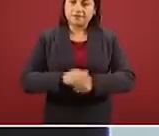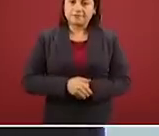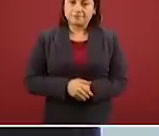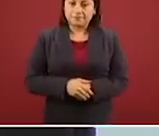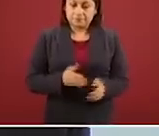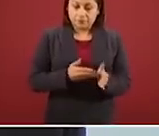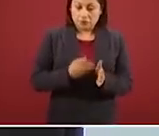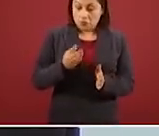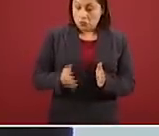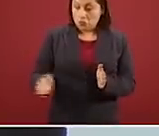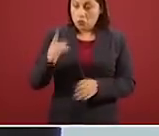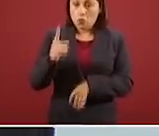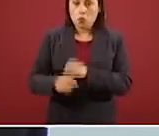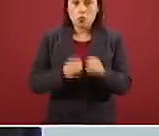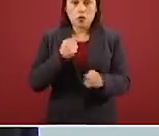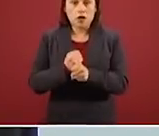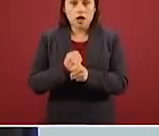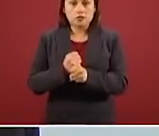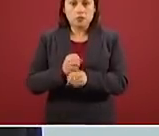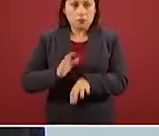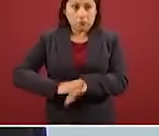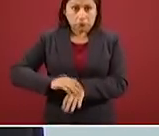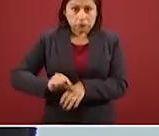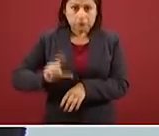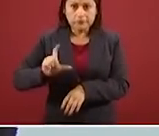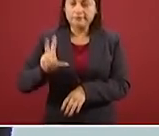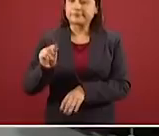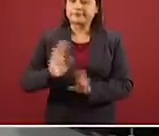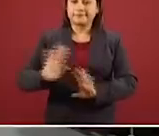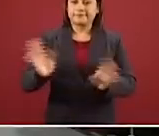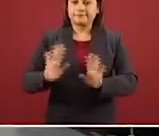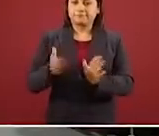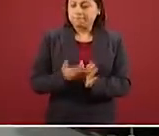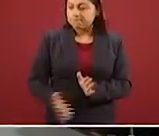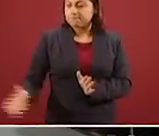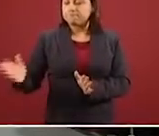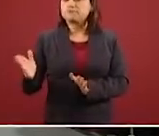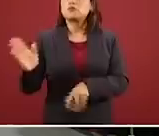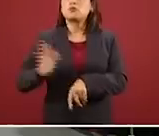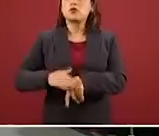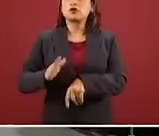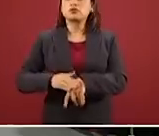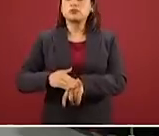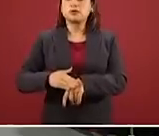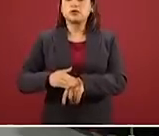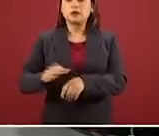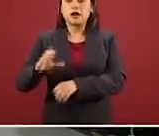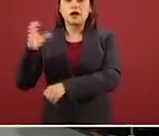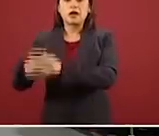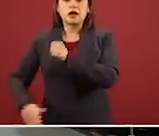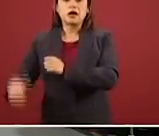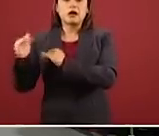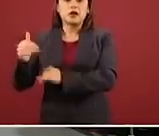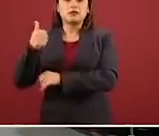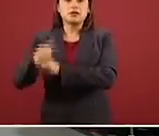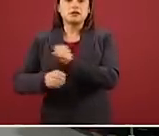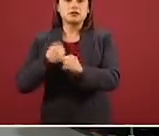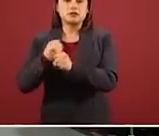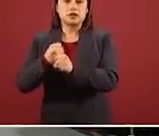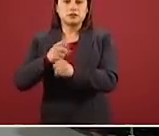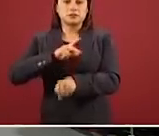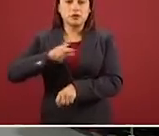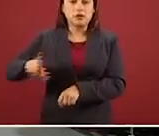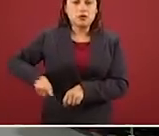este año no aumentó y no va a aumentar en el sexenio. Eso me atrevo también a decirlo. Y me atrevo a decir de